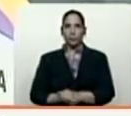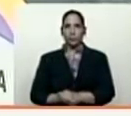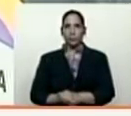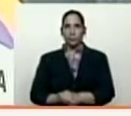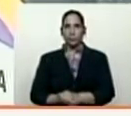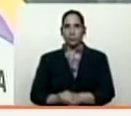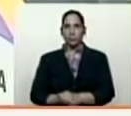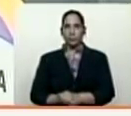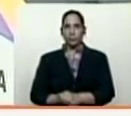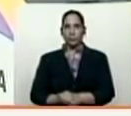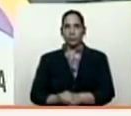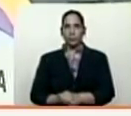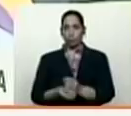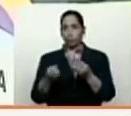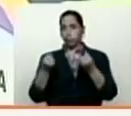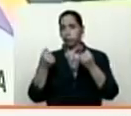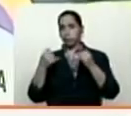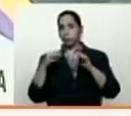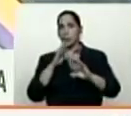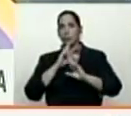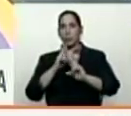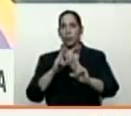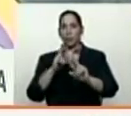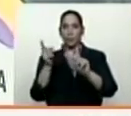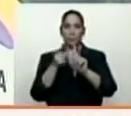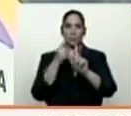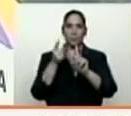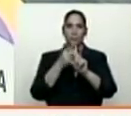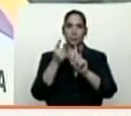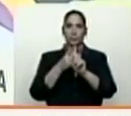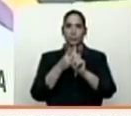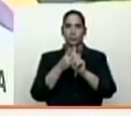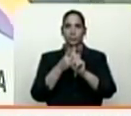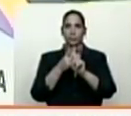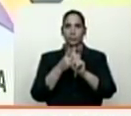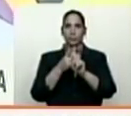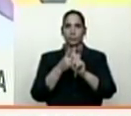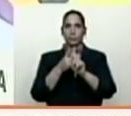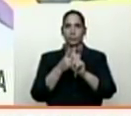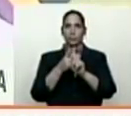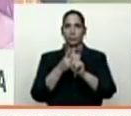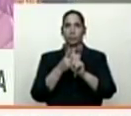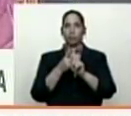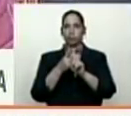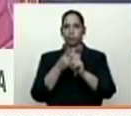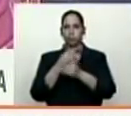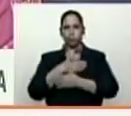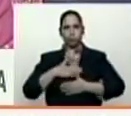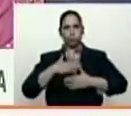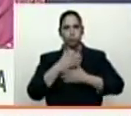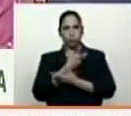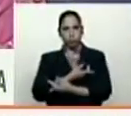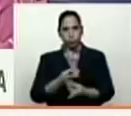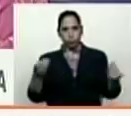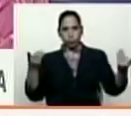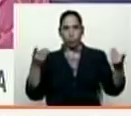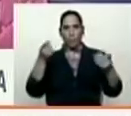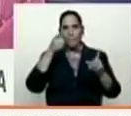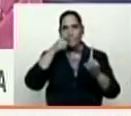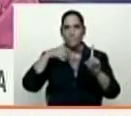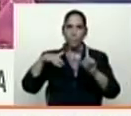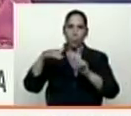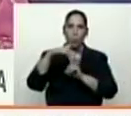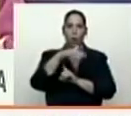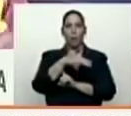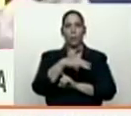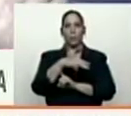Pudiera haber muchas respuestas. La principal, desde mi punto de vista, es la dignidad de un pueblo. Con la dignidad